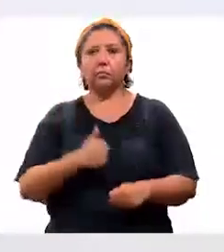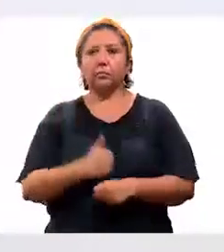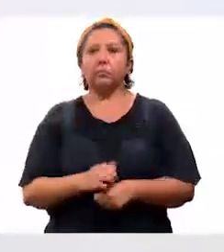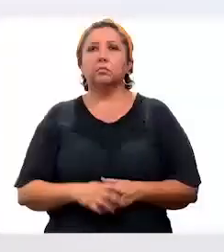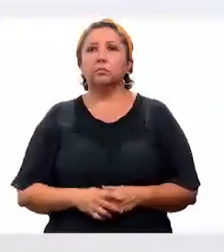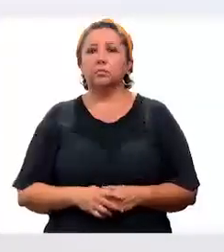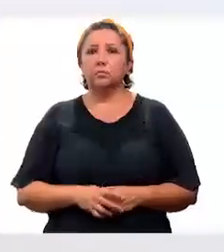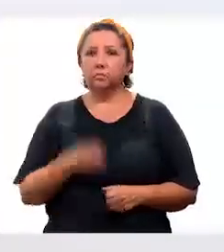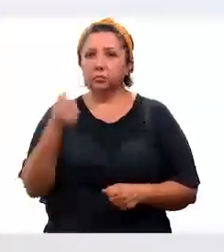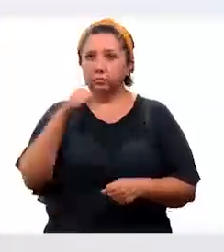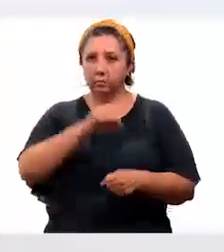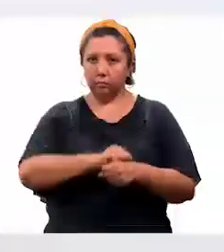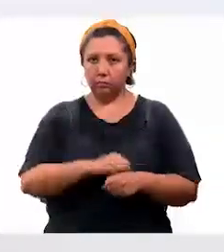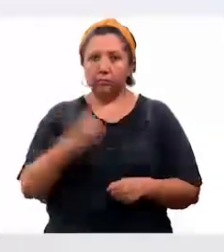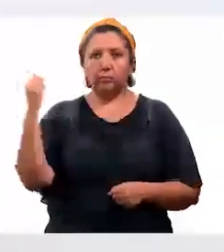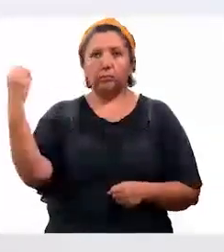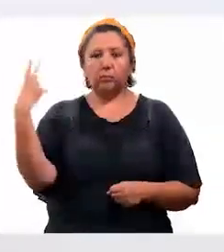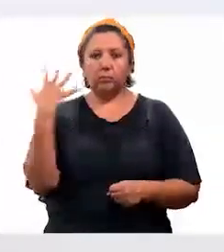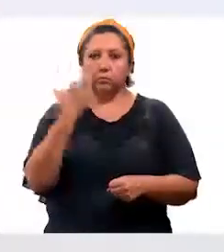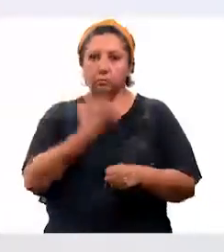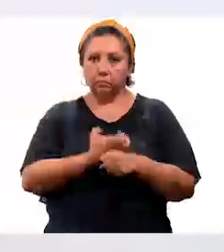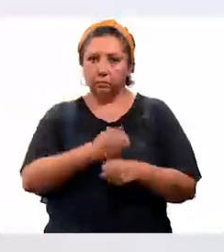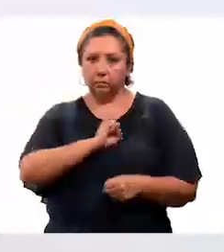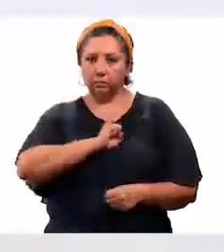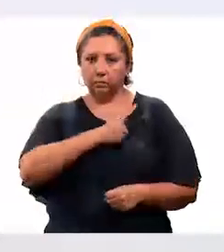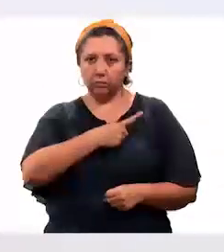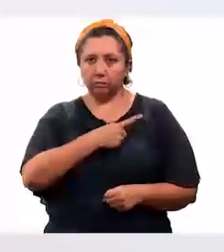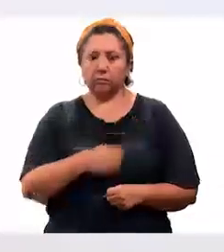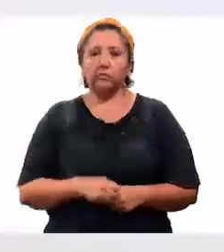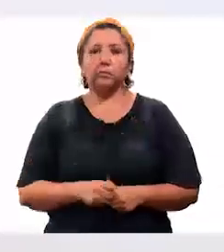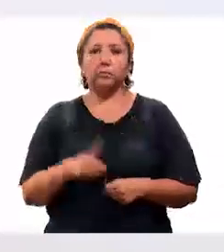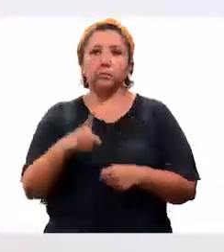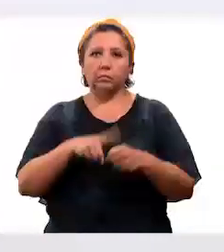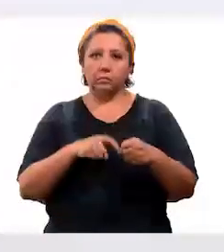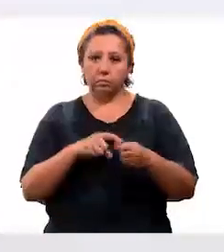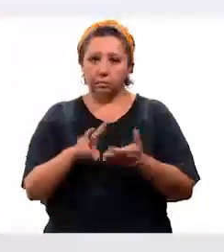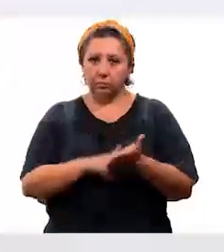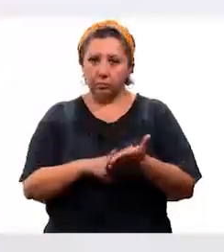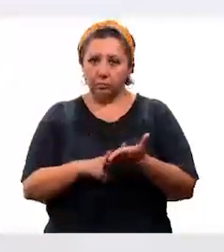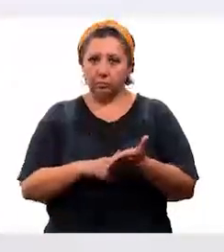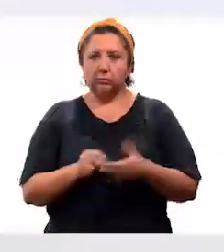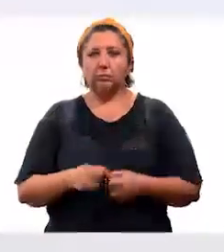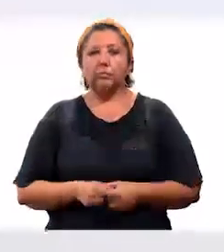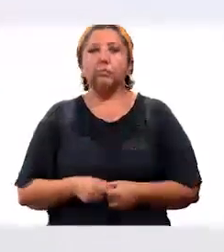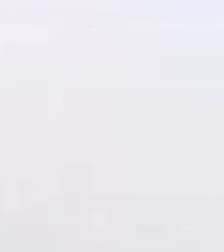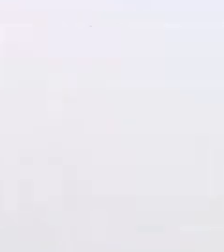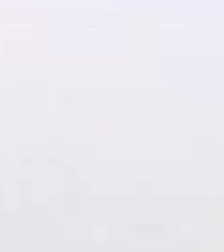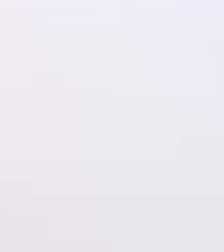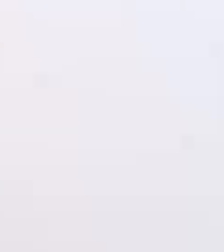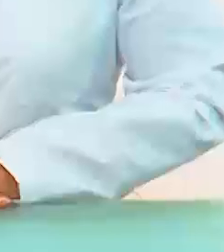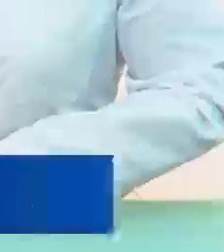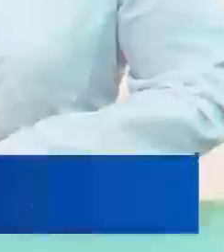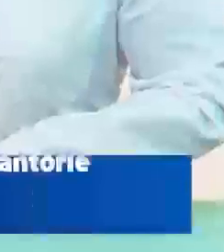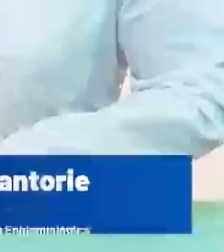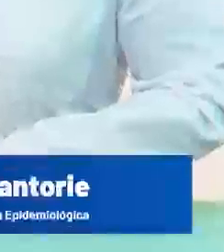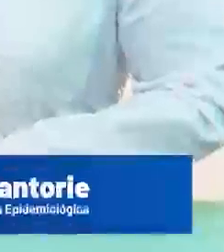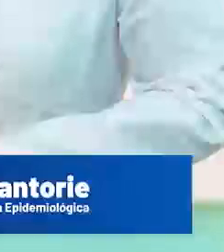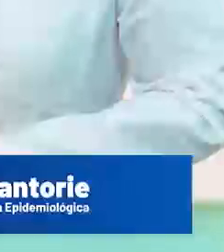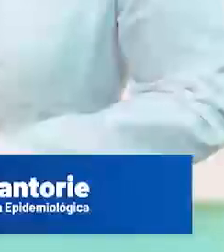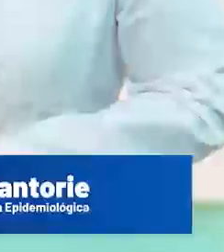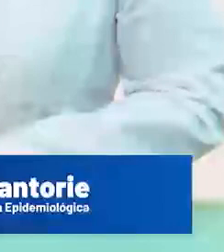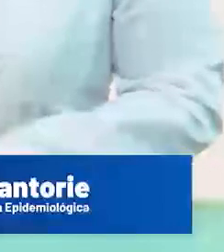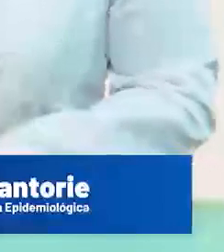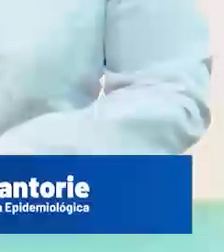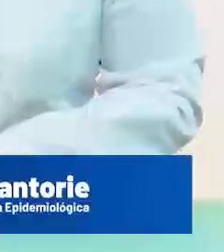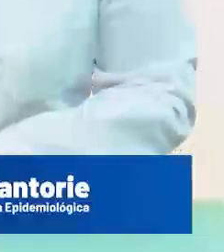107 años. Los indicadores semanales del Semáforo Estatal de Salud marcan color verde. Hasta aquí el reporte, licenciada.